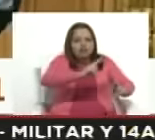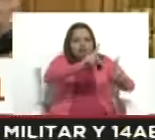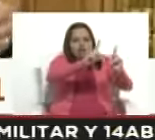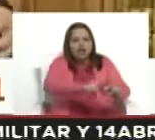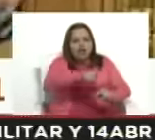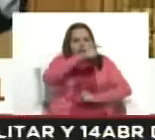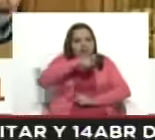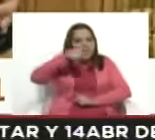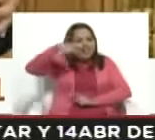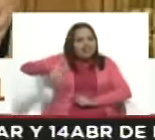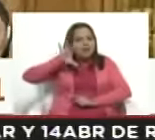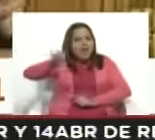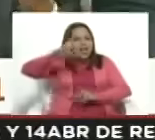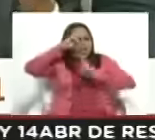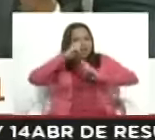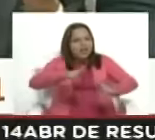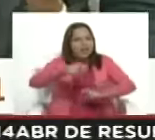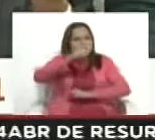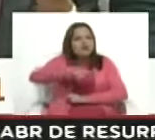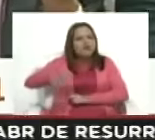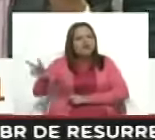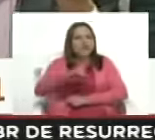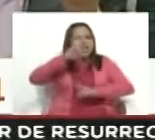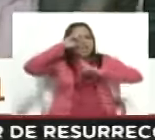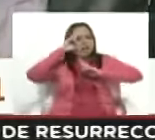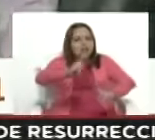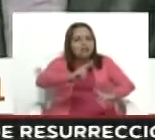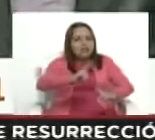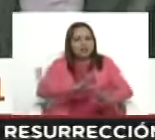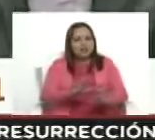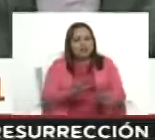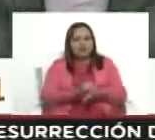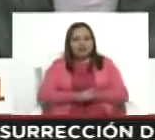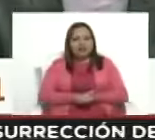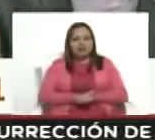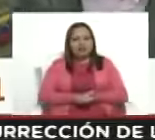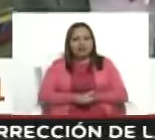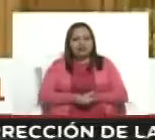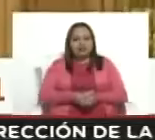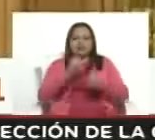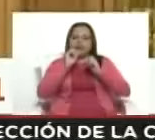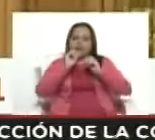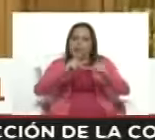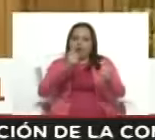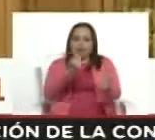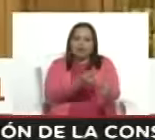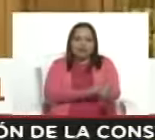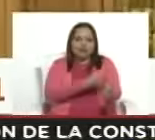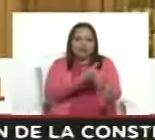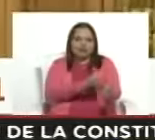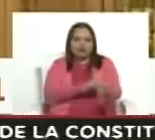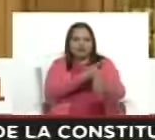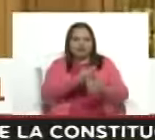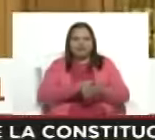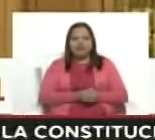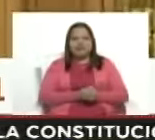Este país se respeta. Los venezolanos y las venezolanas se respetan. Bueno, queridos hermanos,